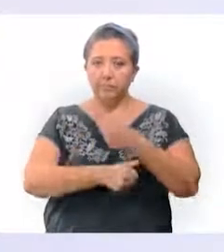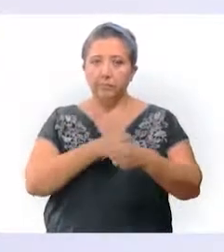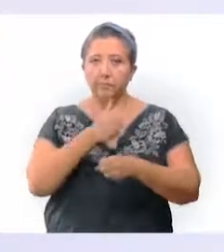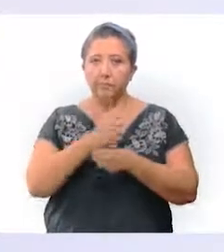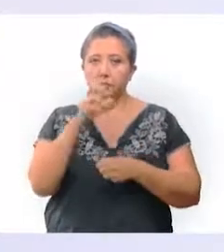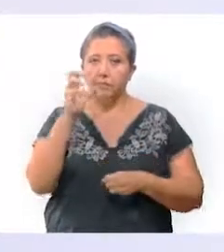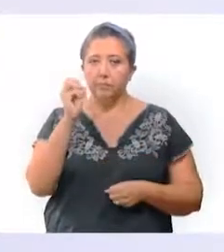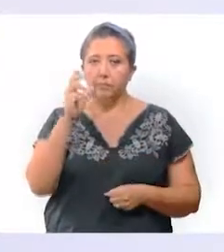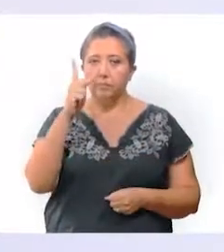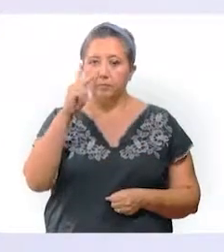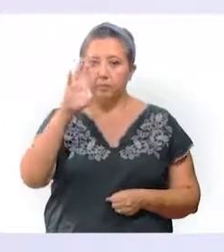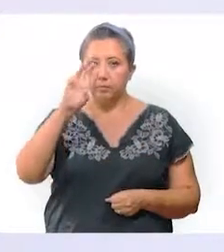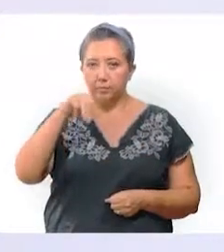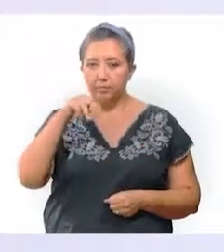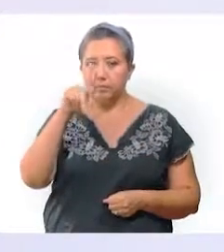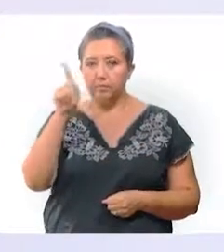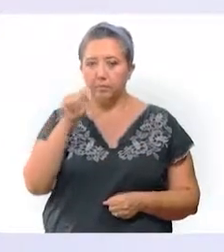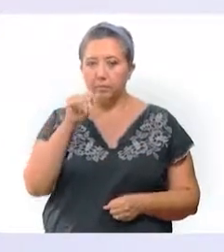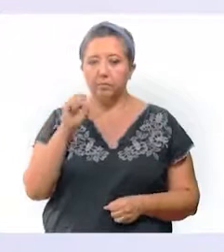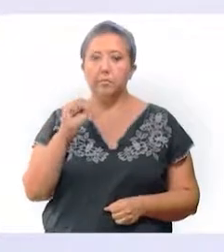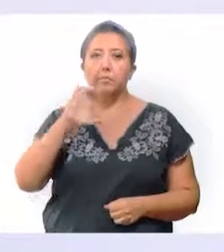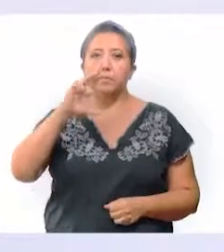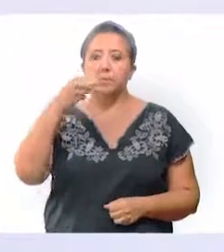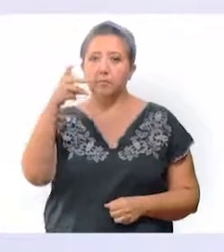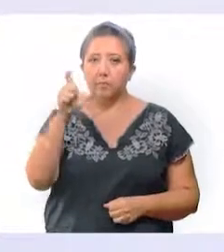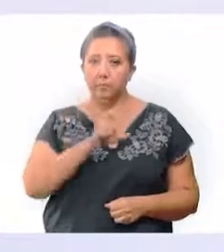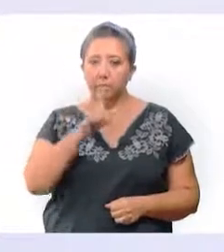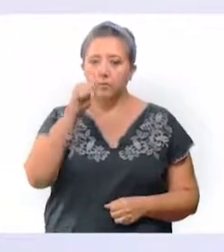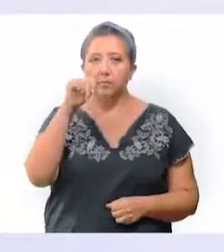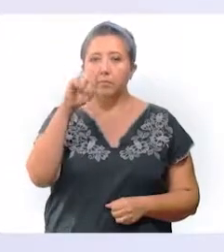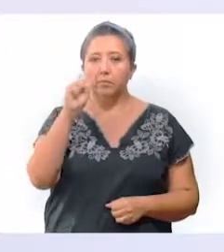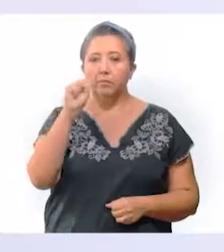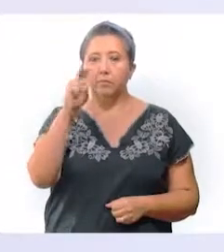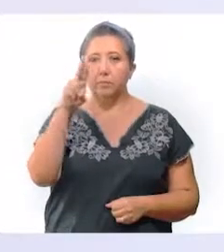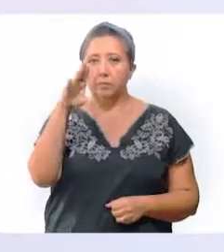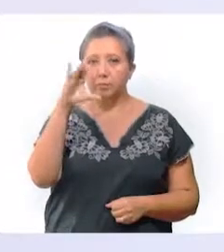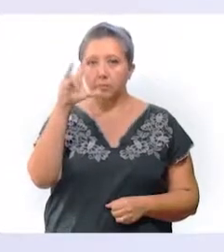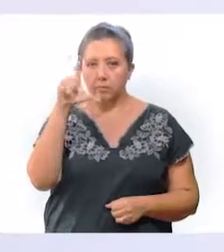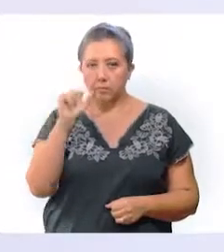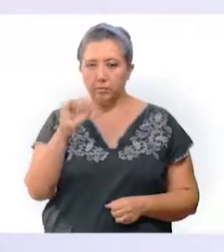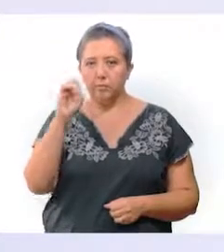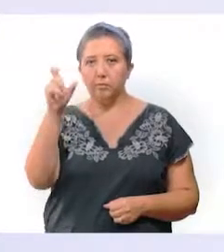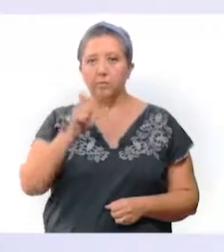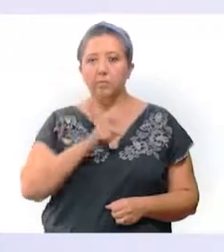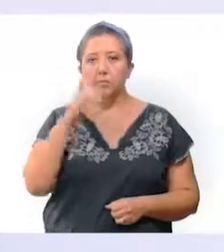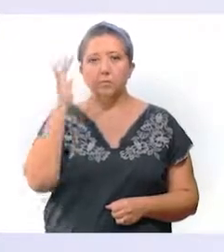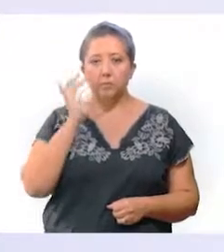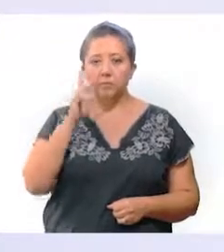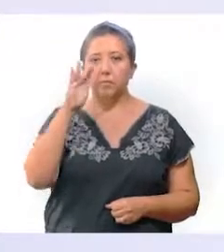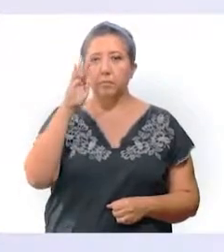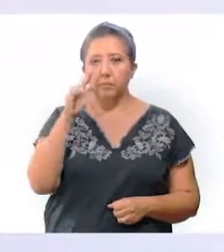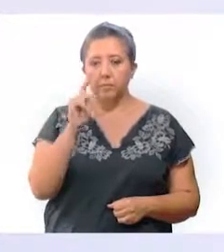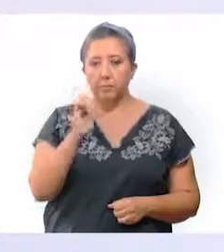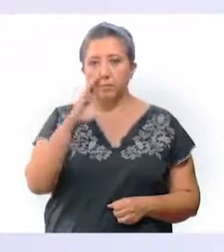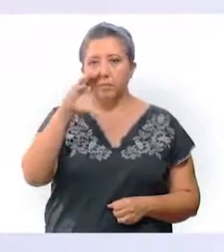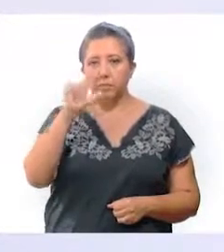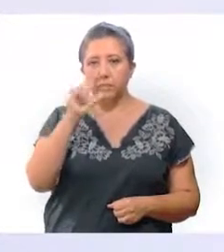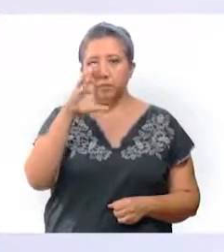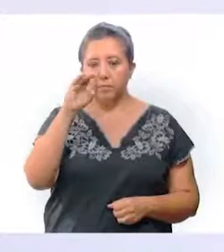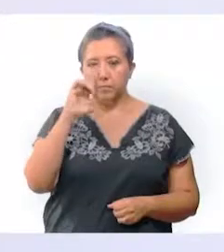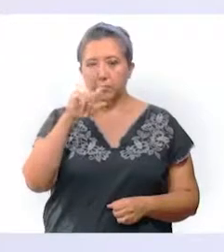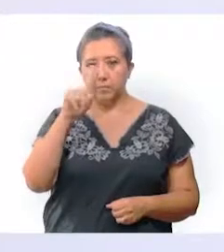en Opinchen, Acanque, Buxot, Chemash, Tzitaz, Suquilá, Junucmá, Oxuscap, San Felipe, Cacalchen y